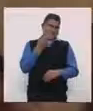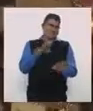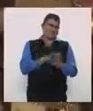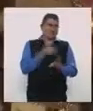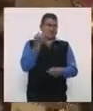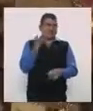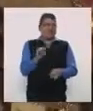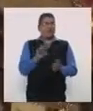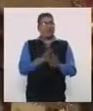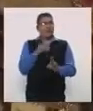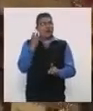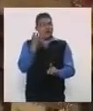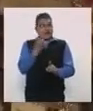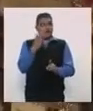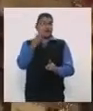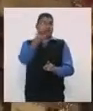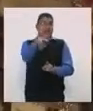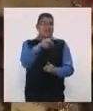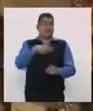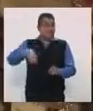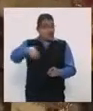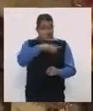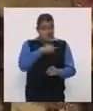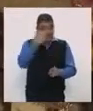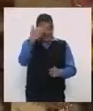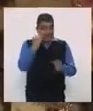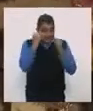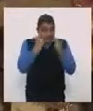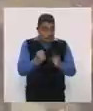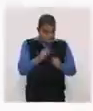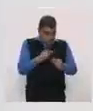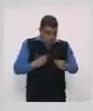porque es lo único seguro que tenemos.